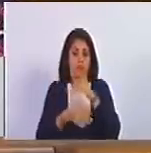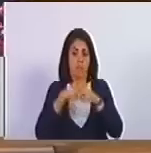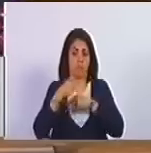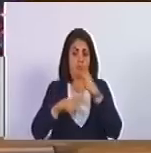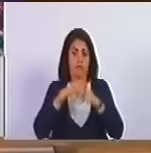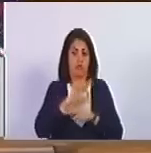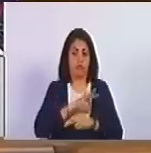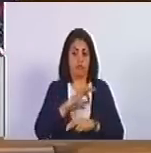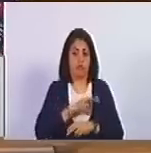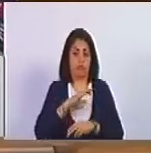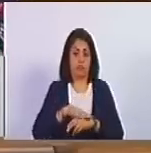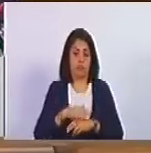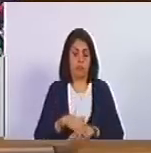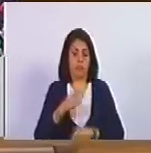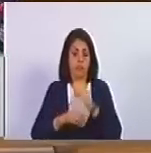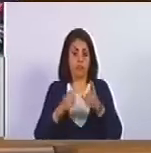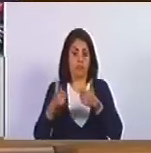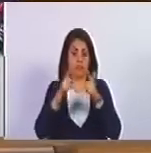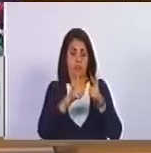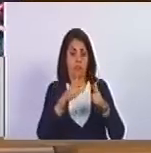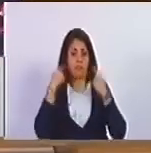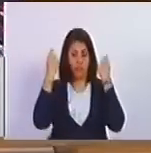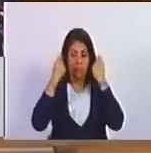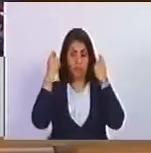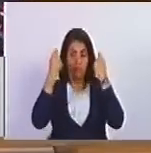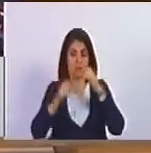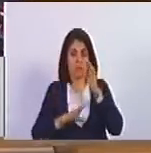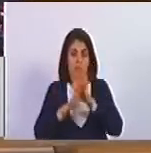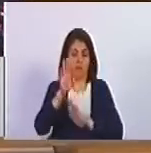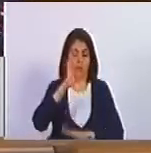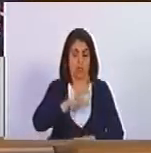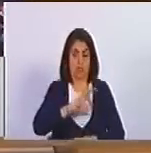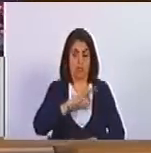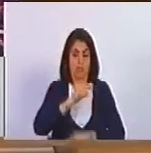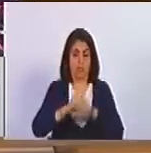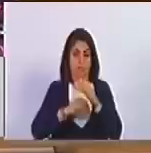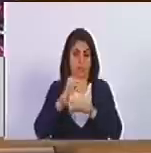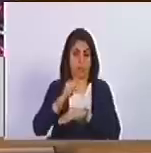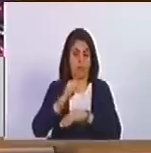socioproductivas comunitarias que permitan la promoción y desarrollo social y